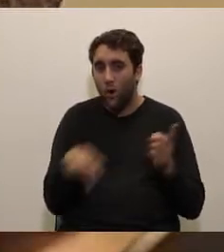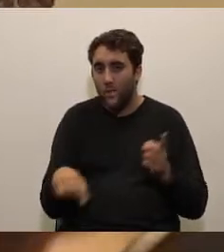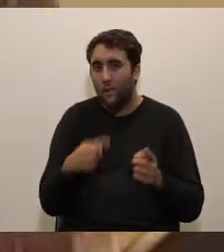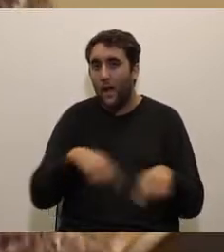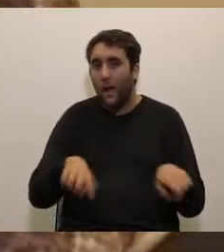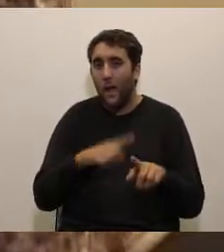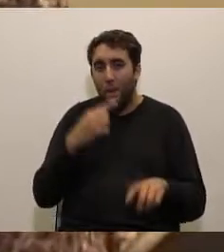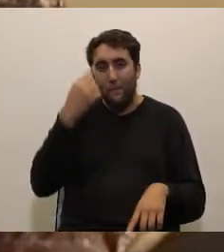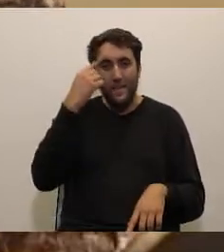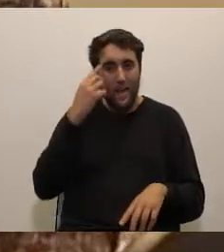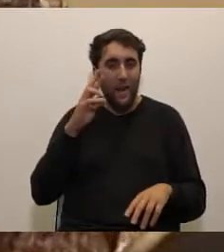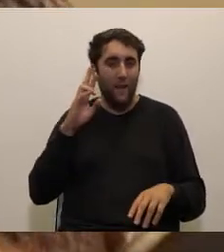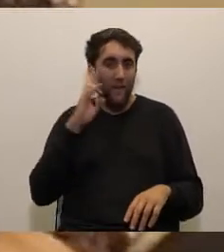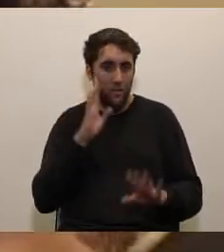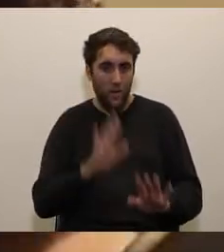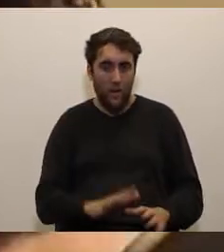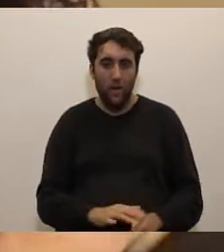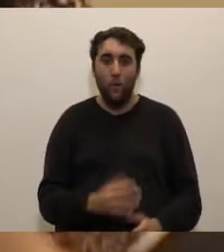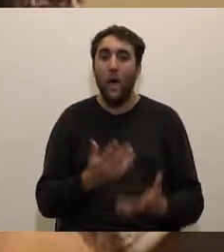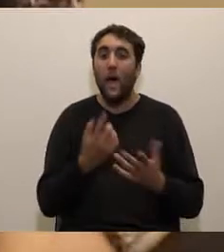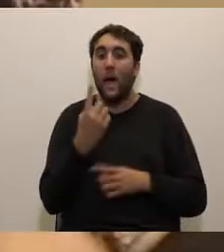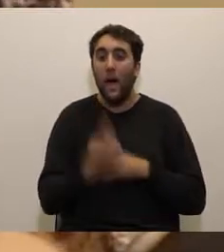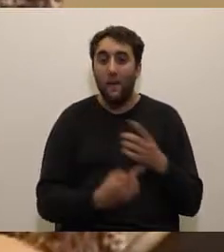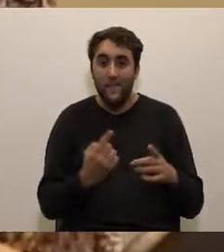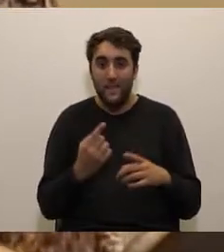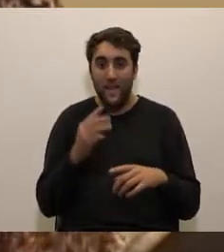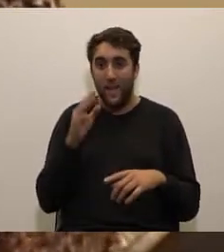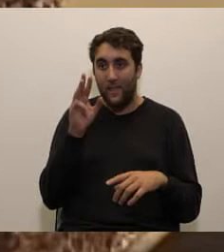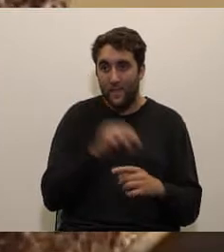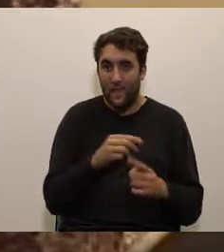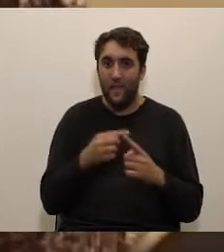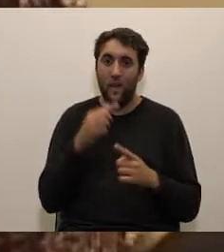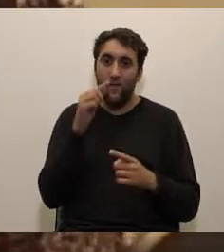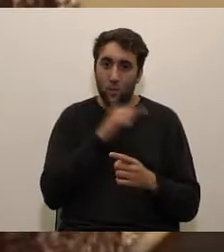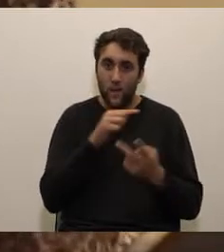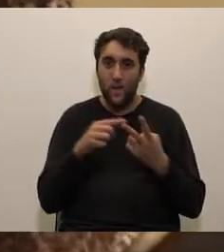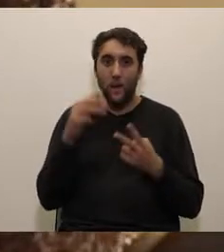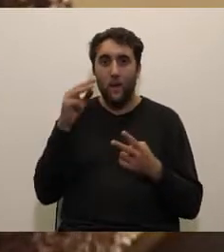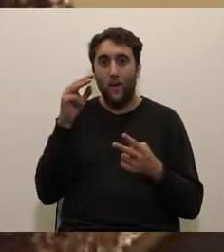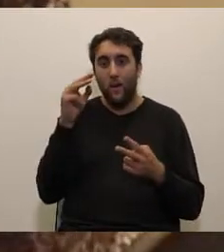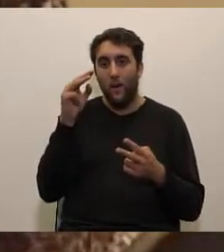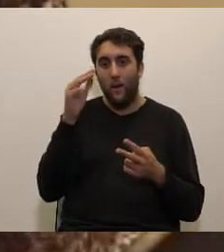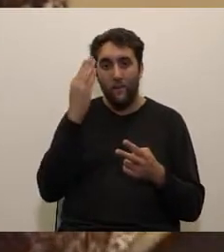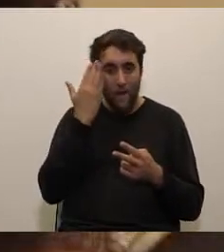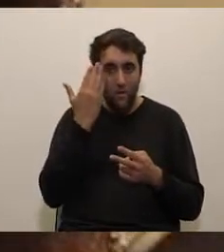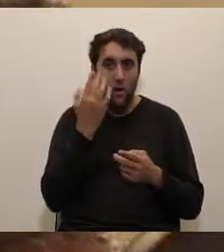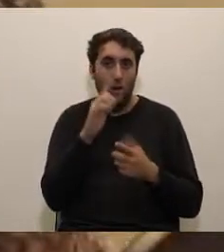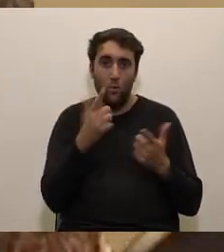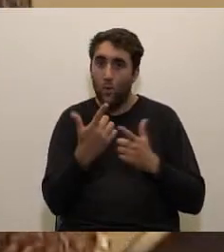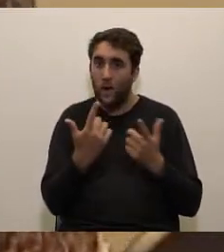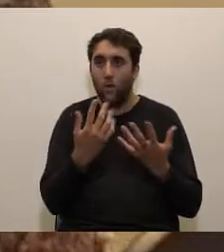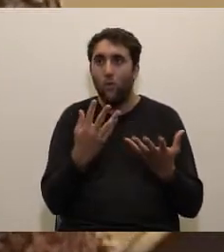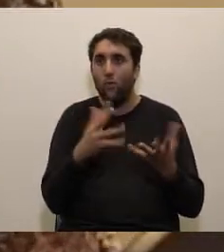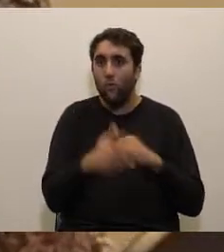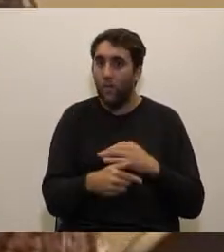las redes no tiene ese mismo impacto. Entonces tenemos que pensar el impacto de otras